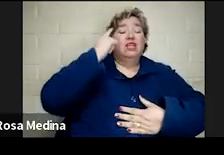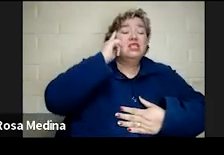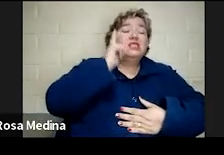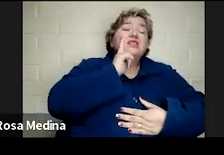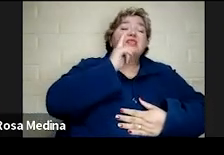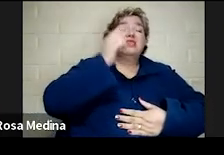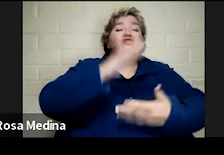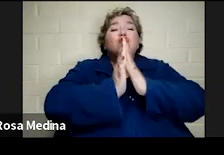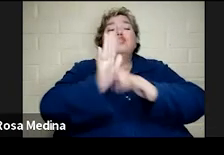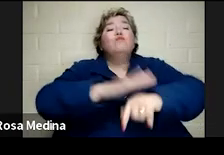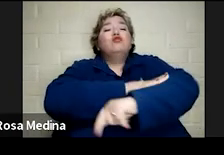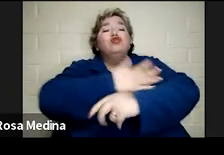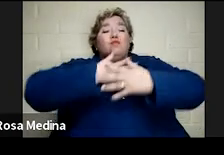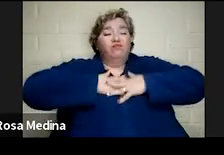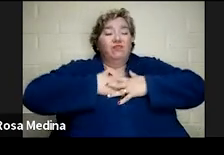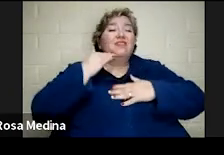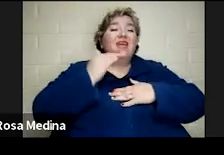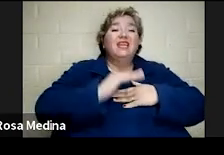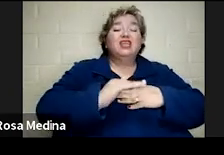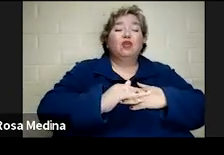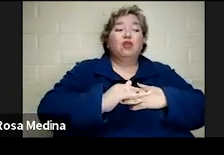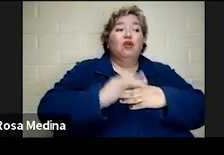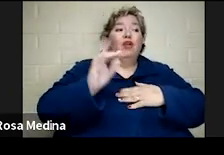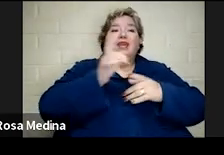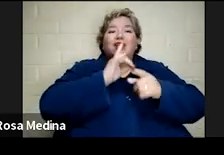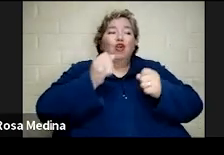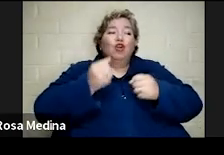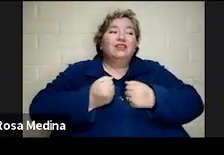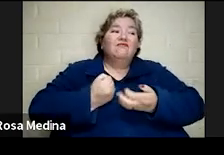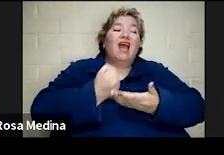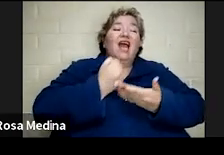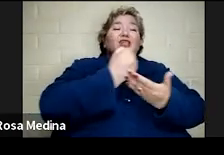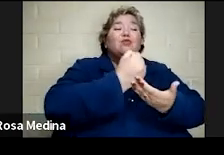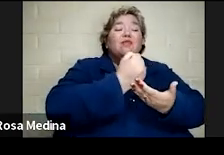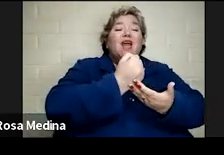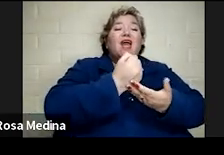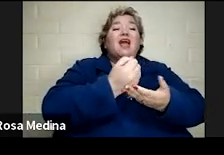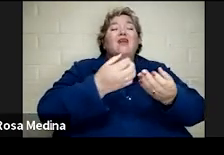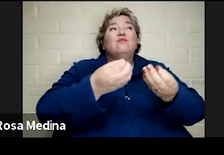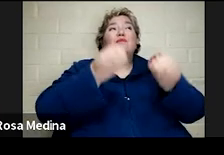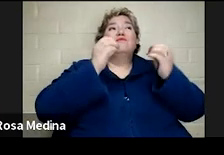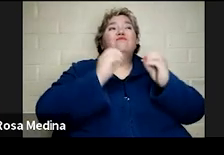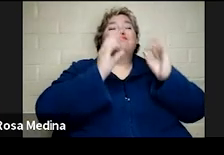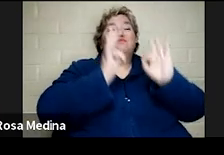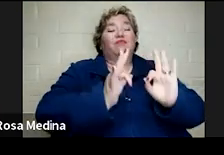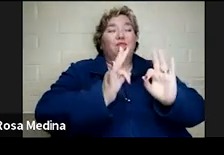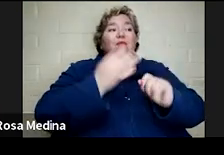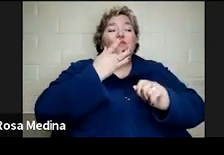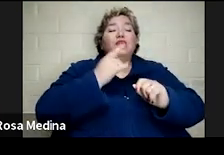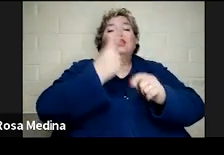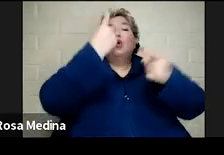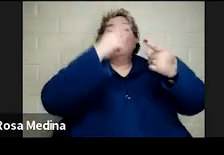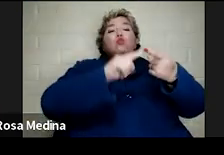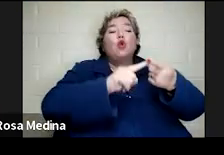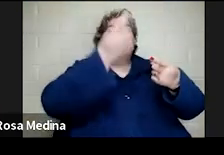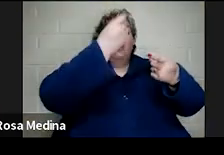emocional. Y tampoco van a intervenir a ese niño de la forma adecuada, porque solo se evaluó una área y se dijo como ya